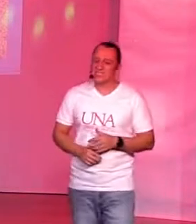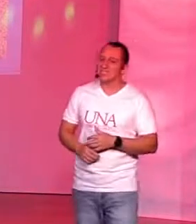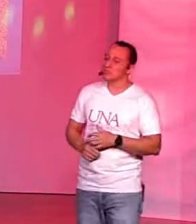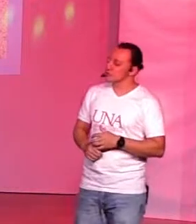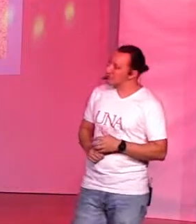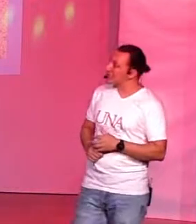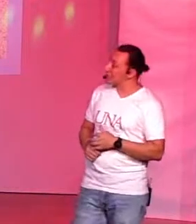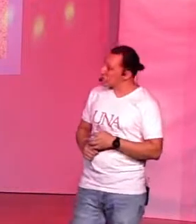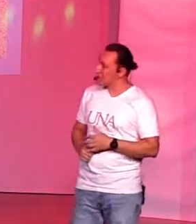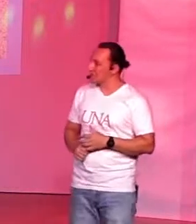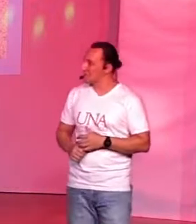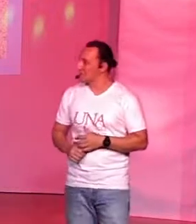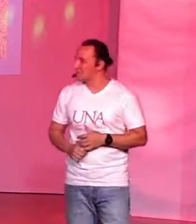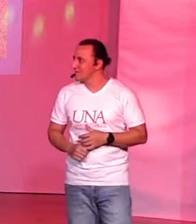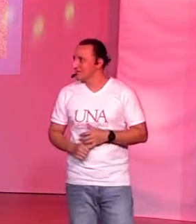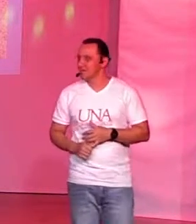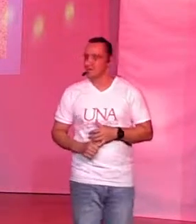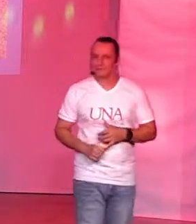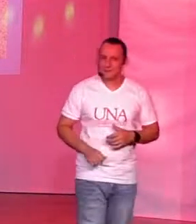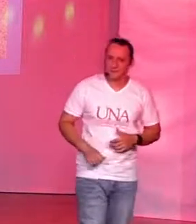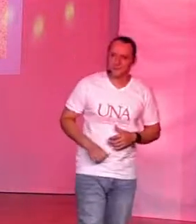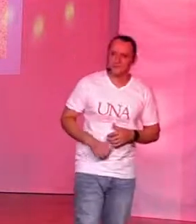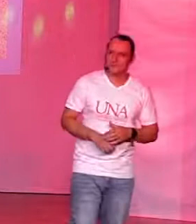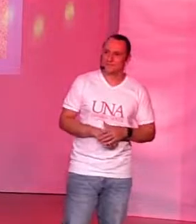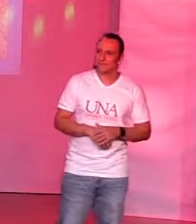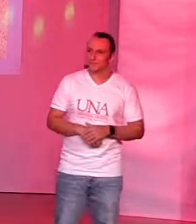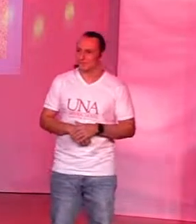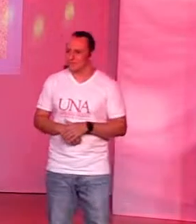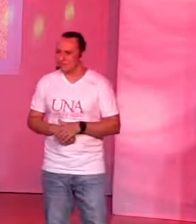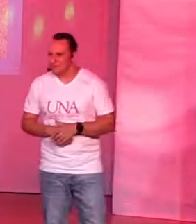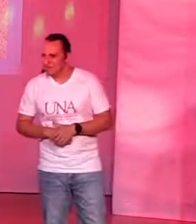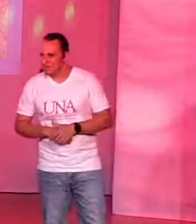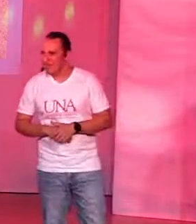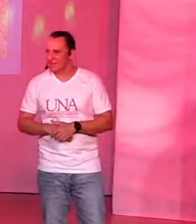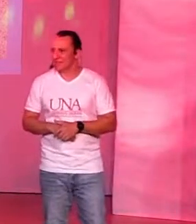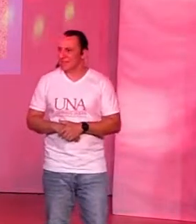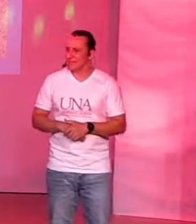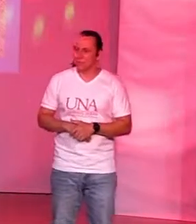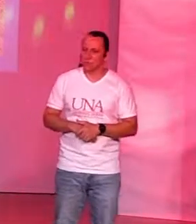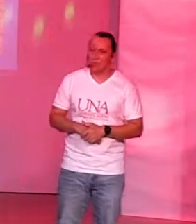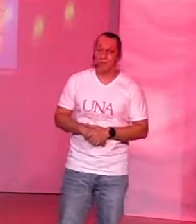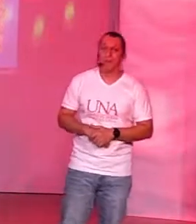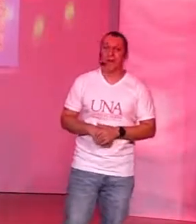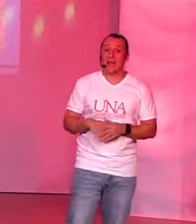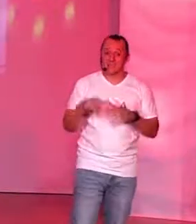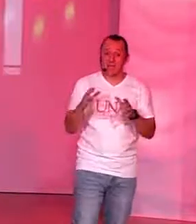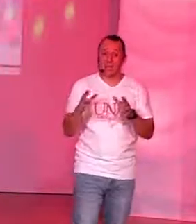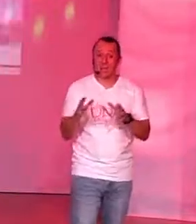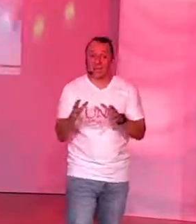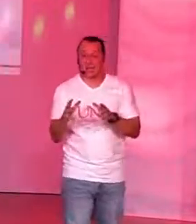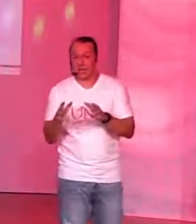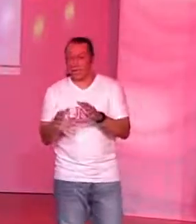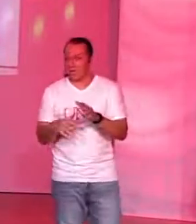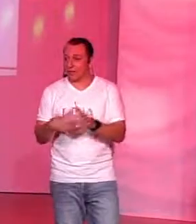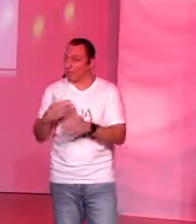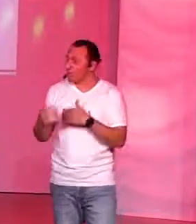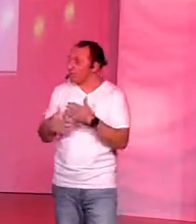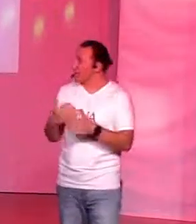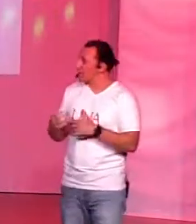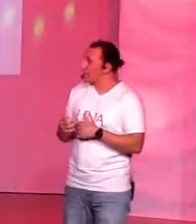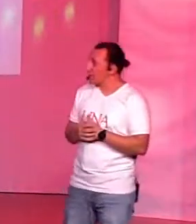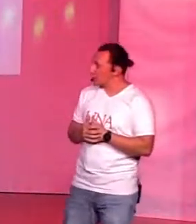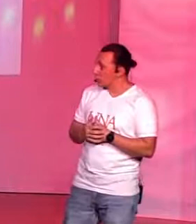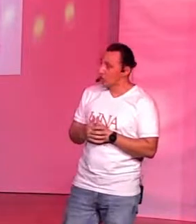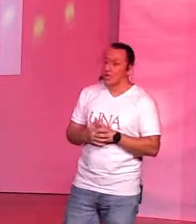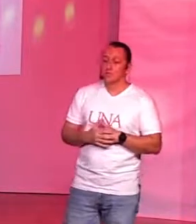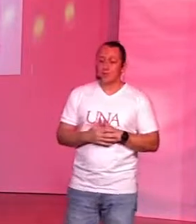de ciencias y ciencias sociales. Y 4, área de ciencia y tecnología. Excelente, muy bien. Y para esta, para dar un